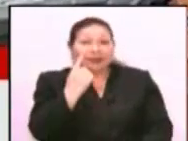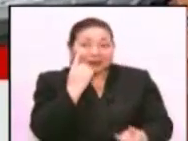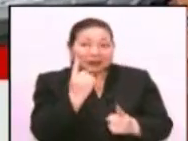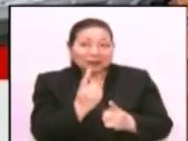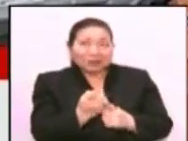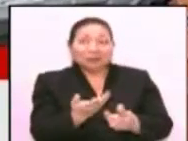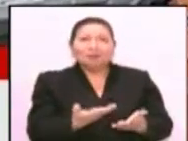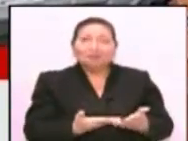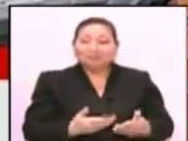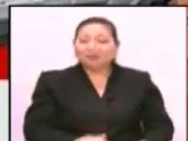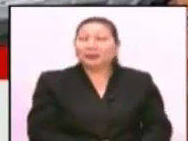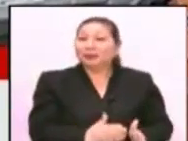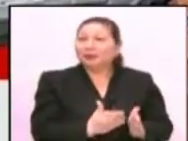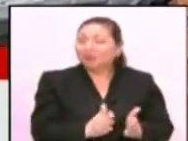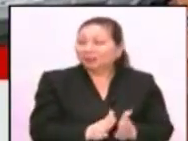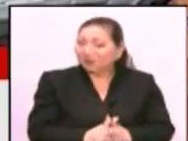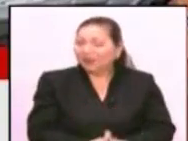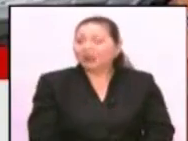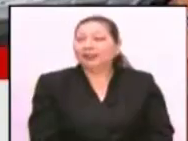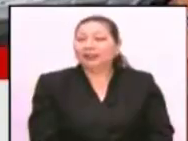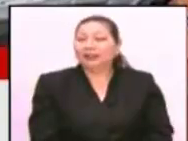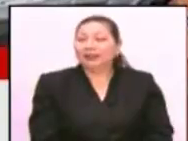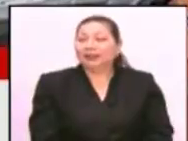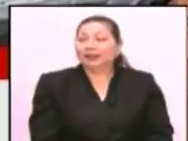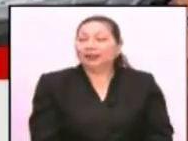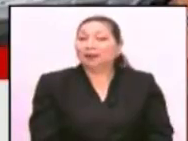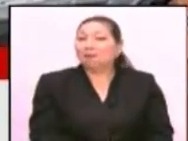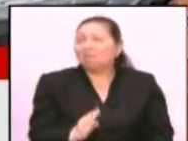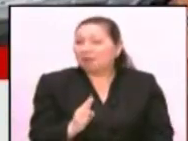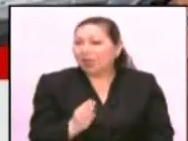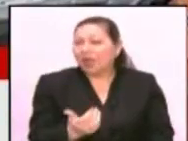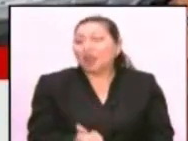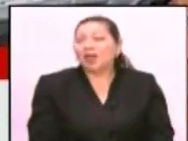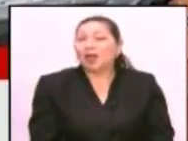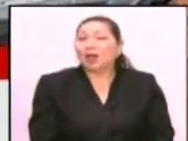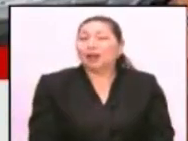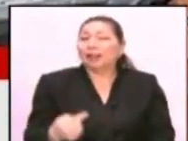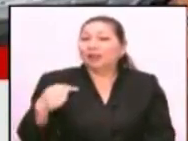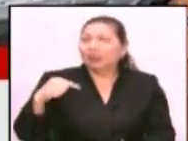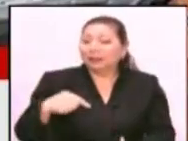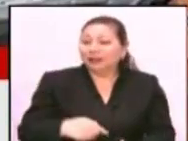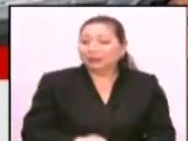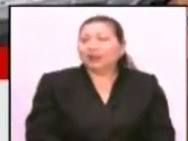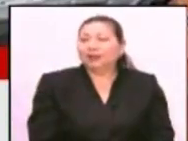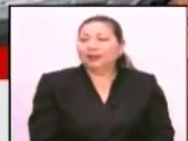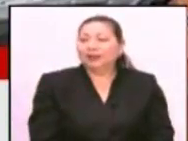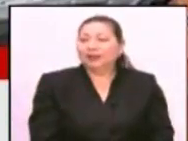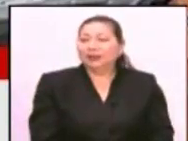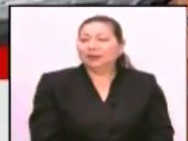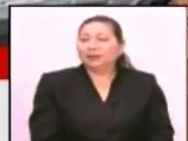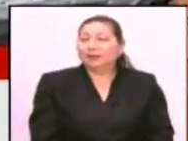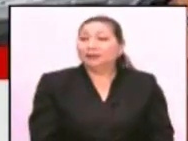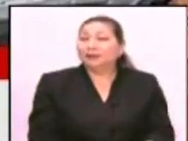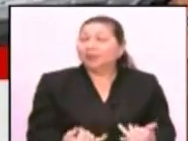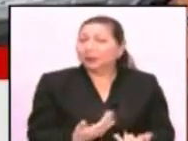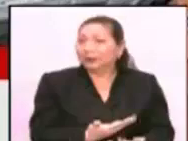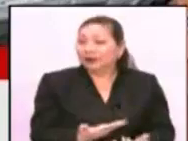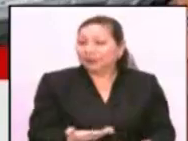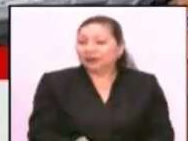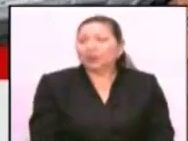conocidos, cabecillas de grandes organizaciones de bancos o asesinos, ¿no es cierto? Bajo